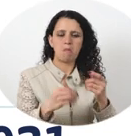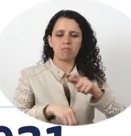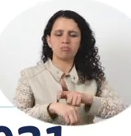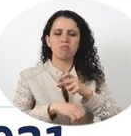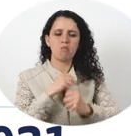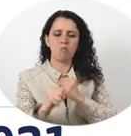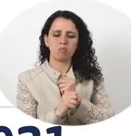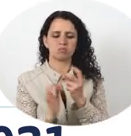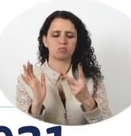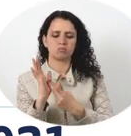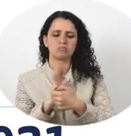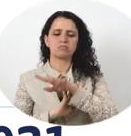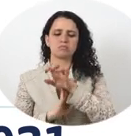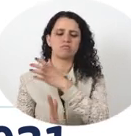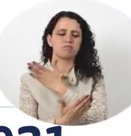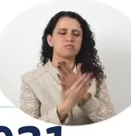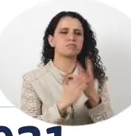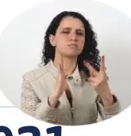el periodo